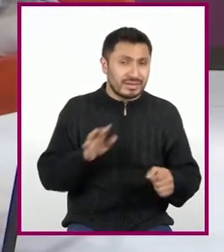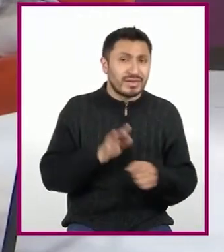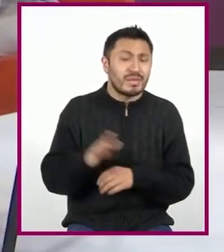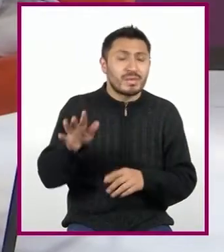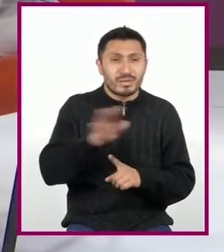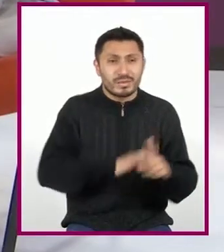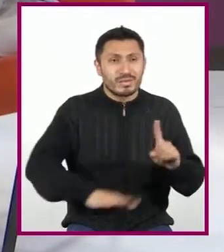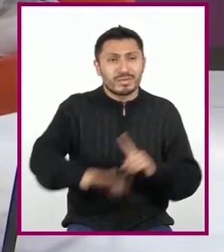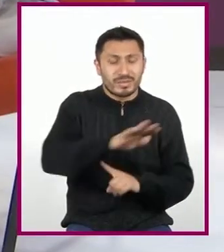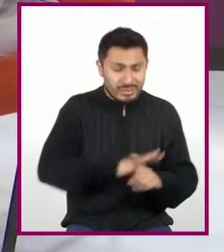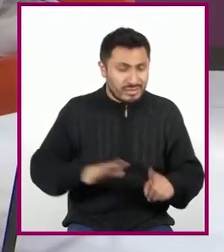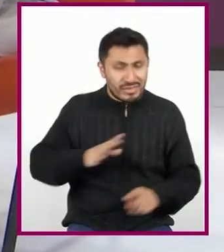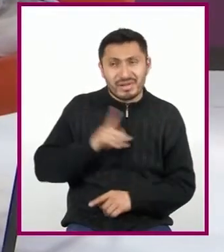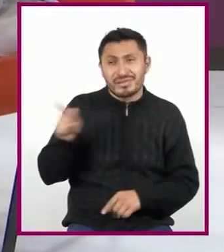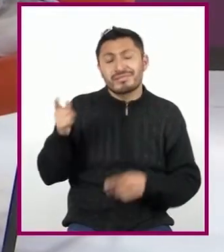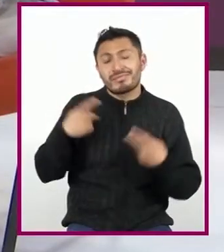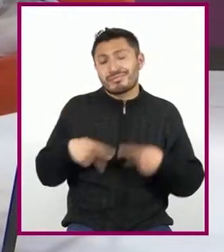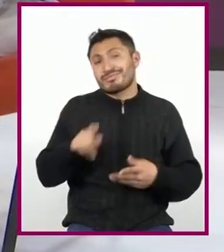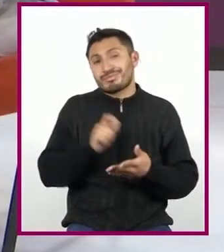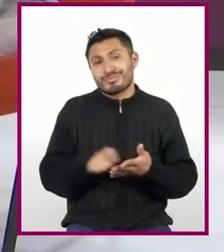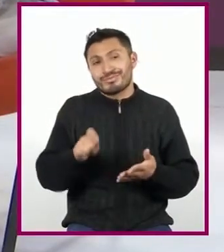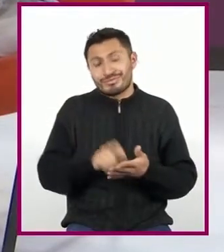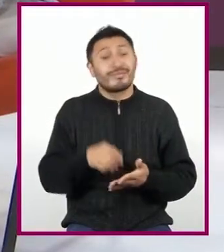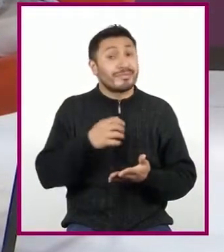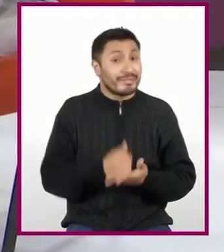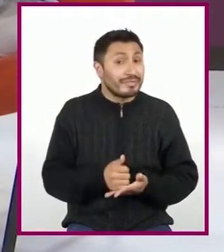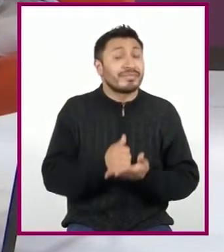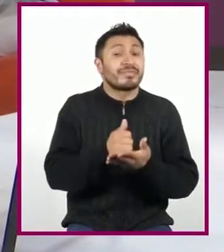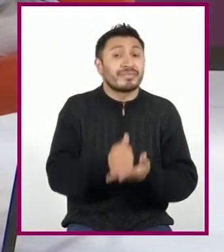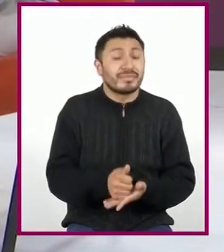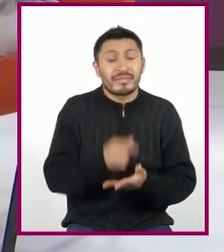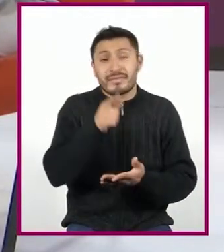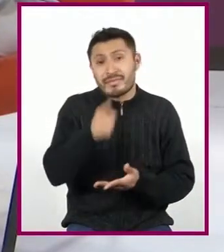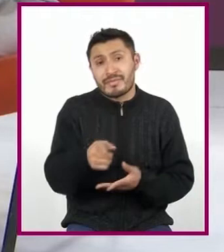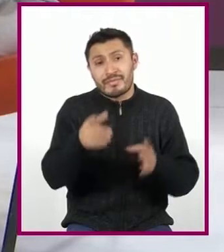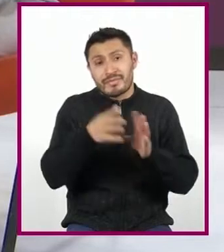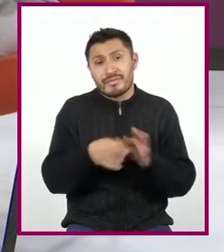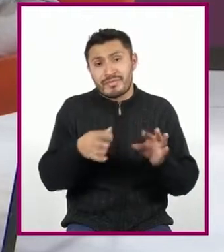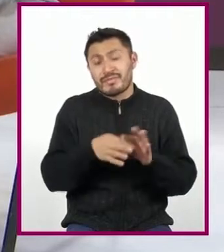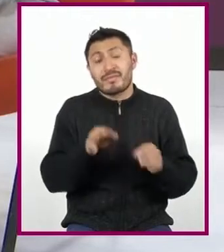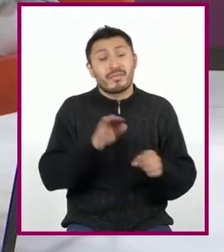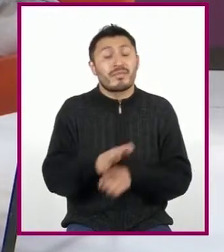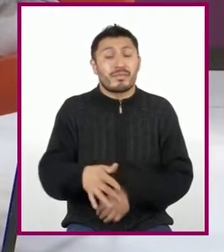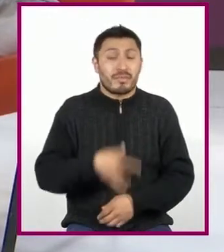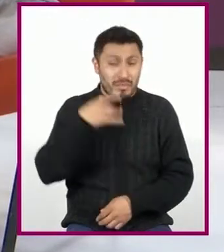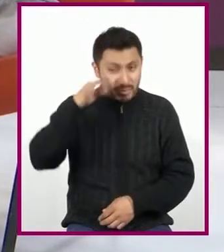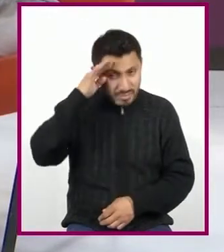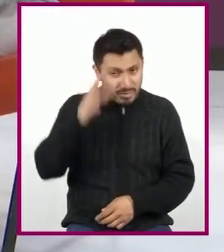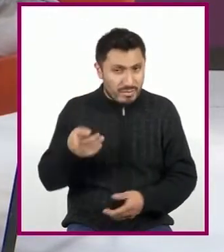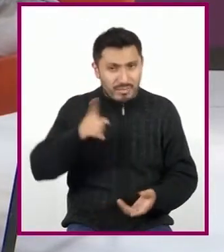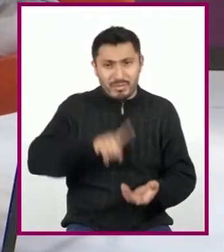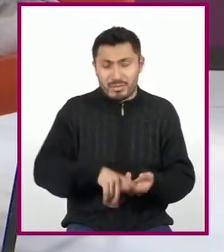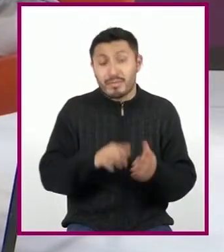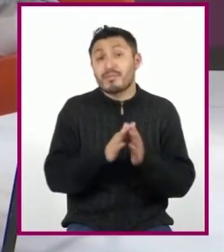lo tanto, el lector se puede sentir motivado, interesado en leerla, en conocerla.